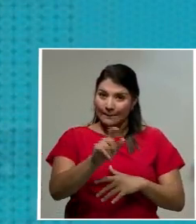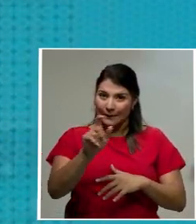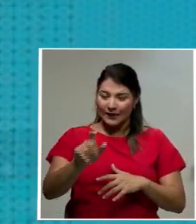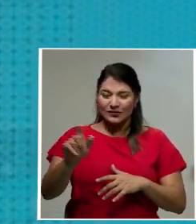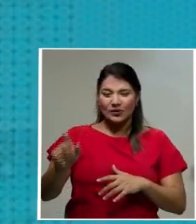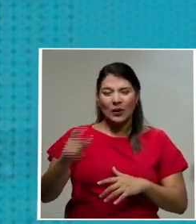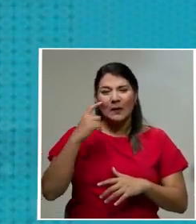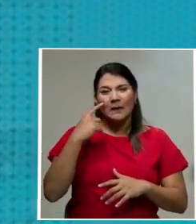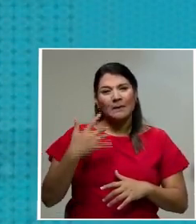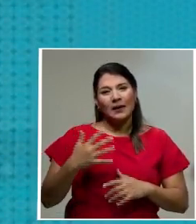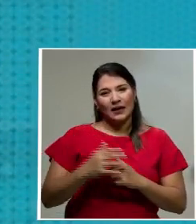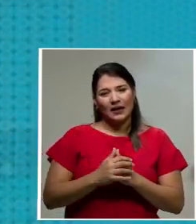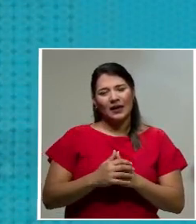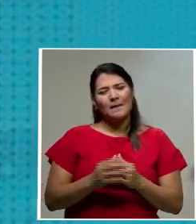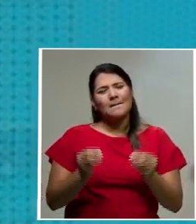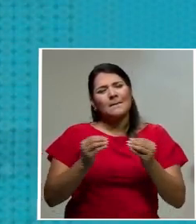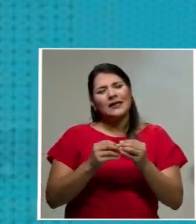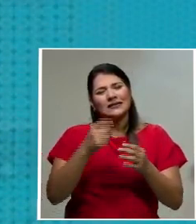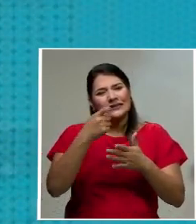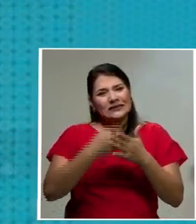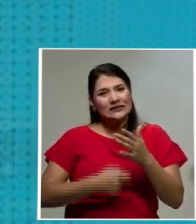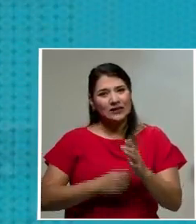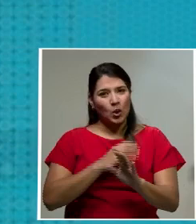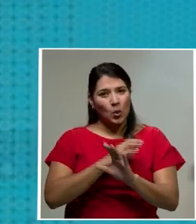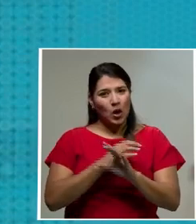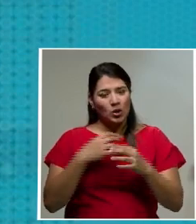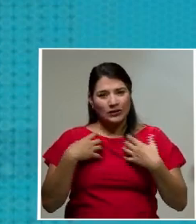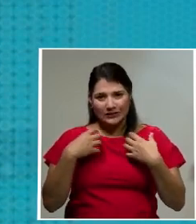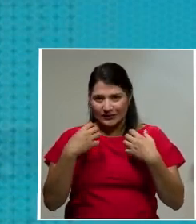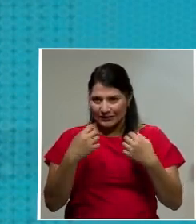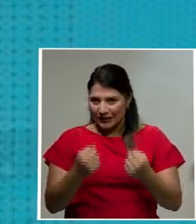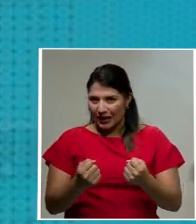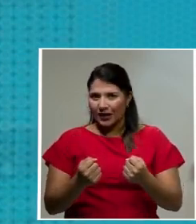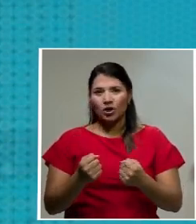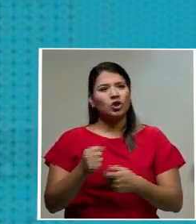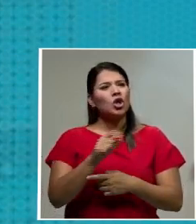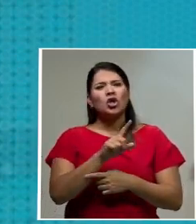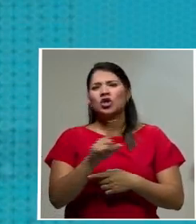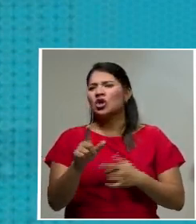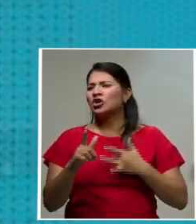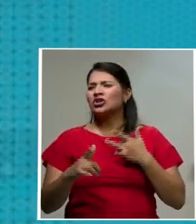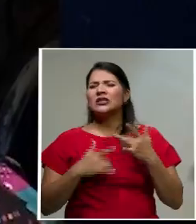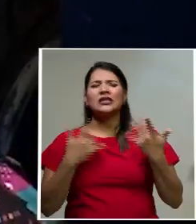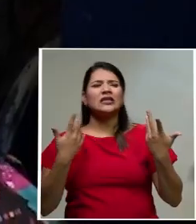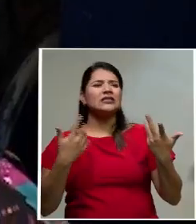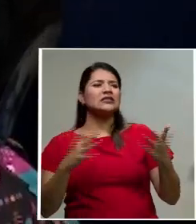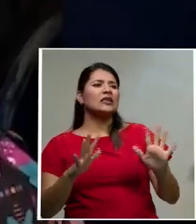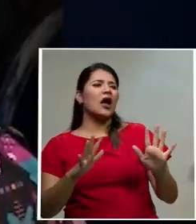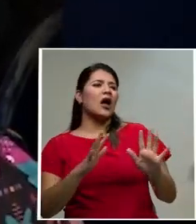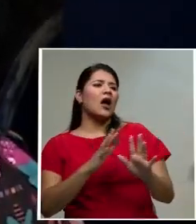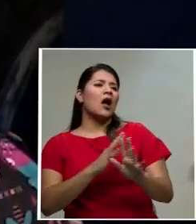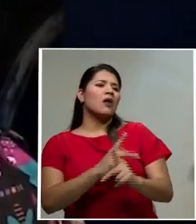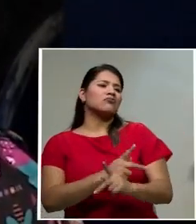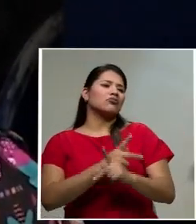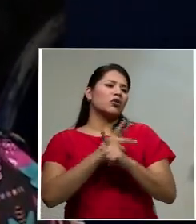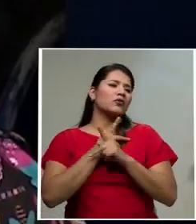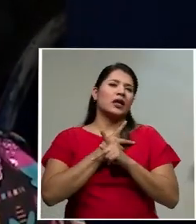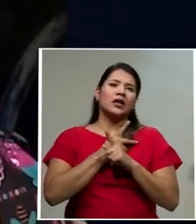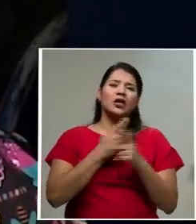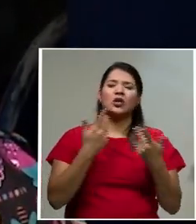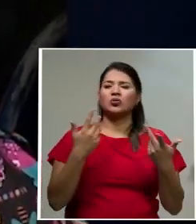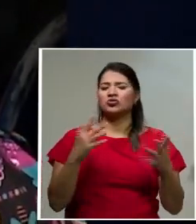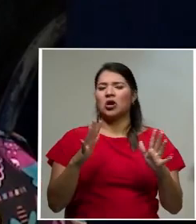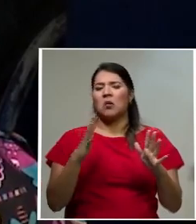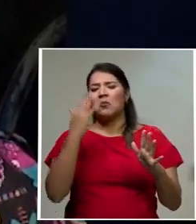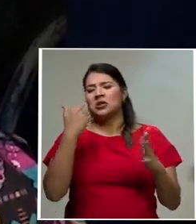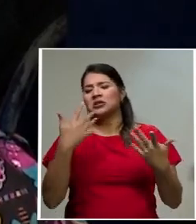sentido de extremar medidas, de no sentir una falsa seguridad de protección por estar con la primera dosis de la